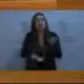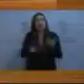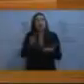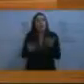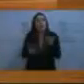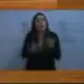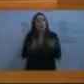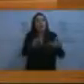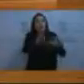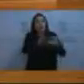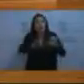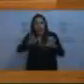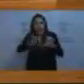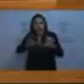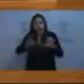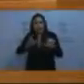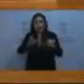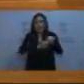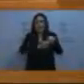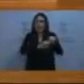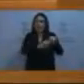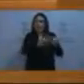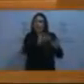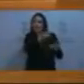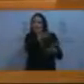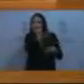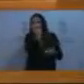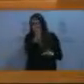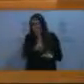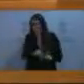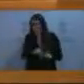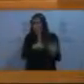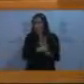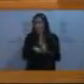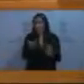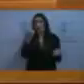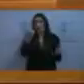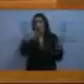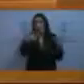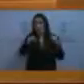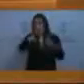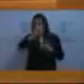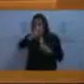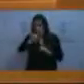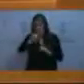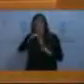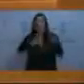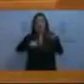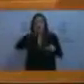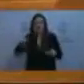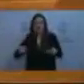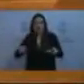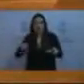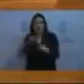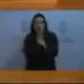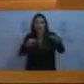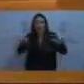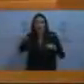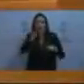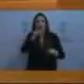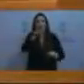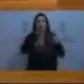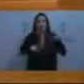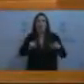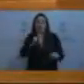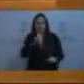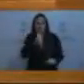las áreas que tienen similares características. Esto es UBI móvil, población, dispersión, envejecimiento y, casualmente,